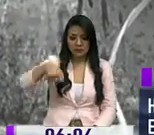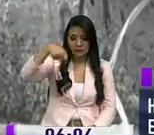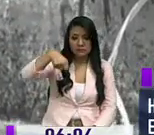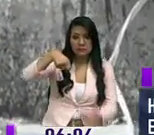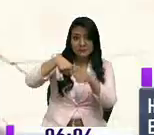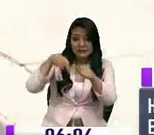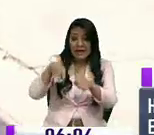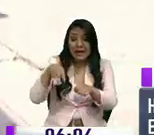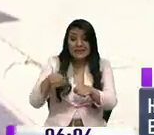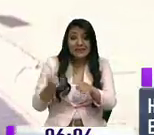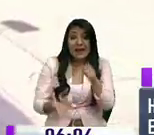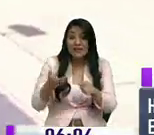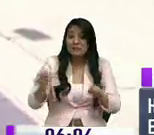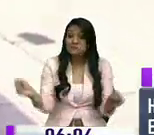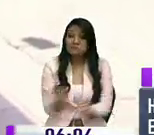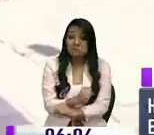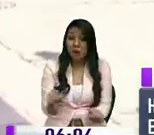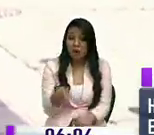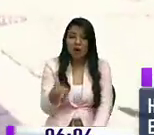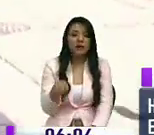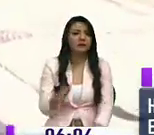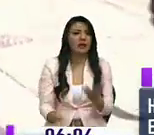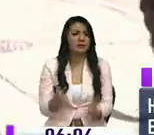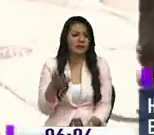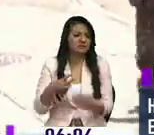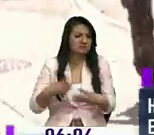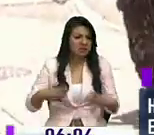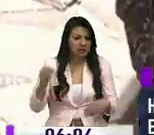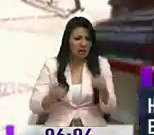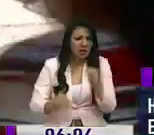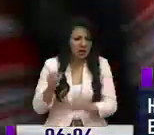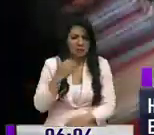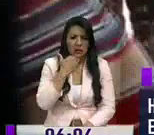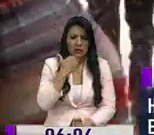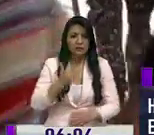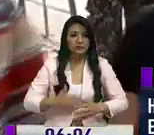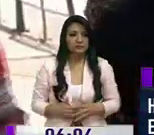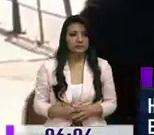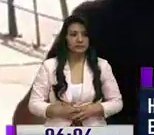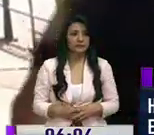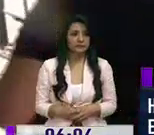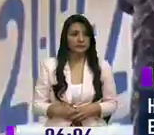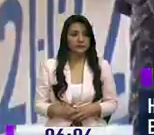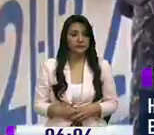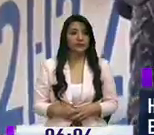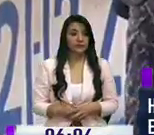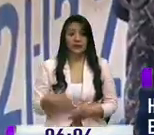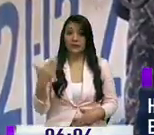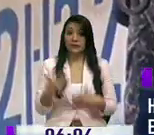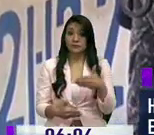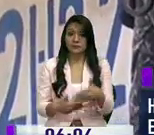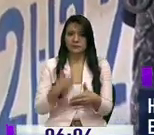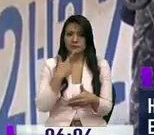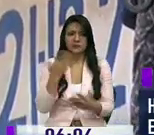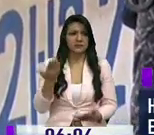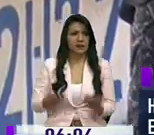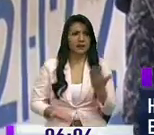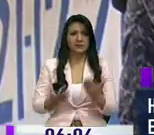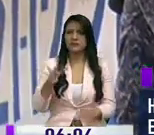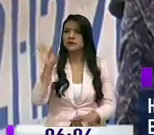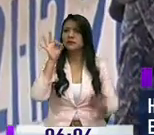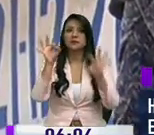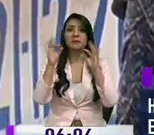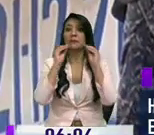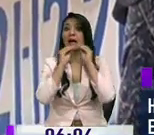probablemente habría estado guardado el producto explosivo. Minutos después de la revisión, se descartó que se haya encontrado